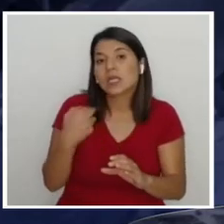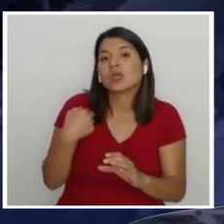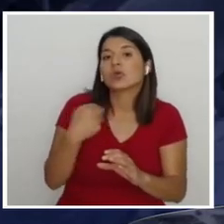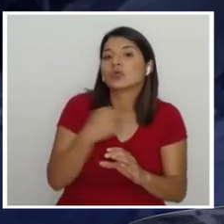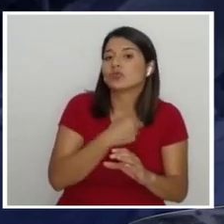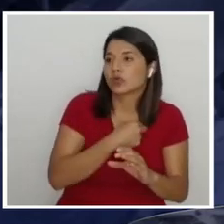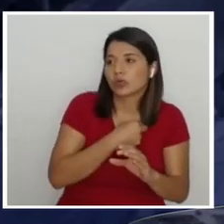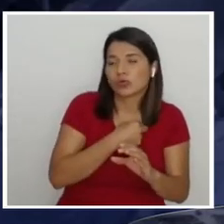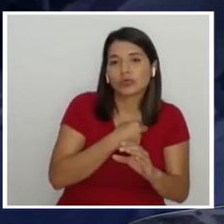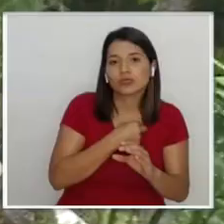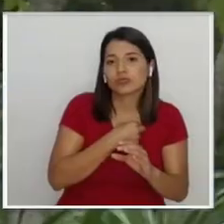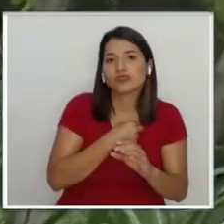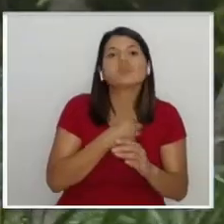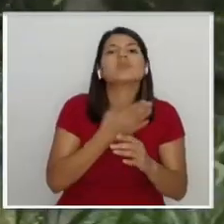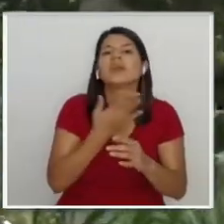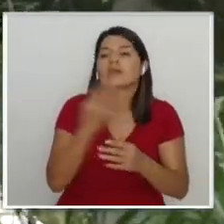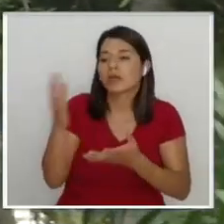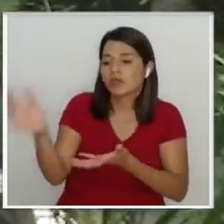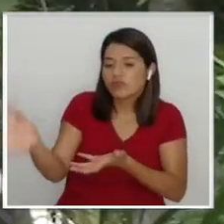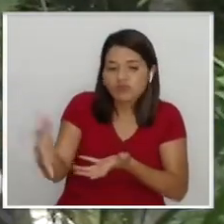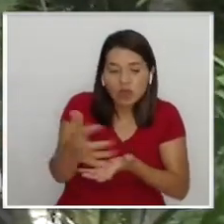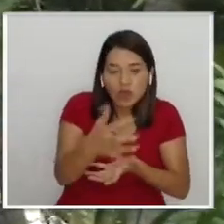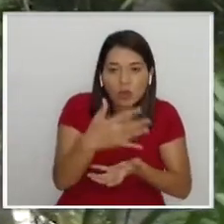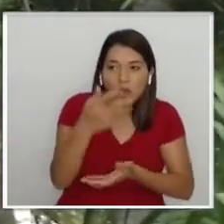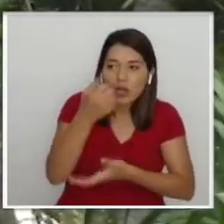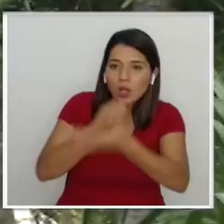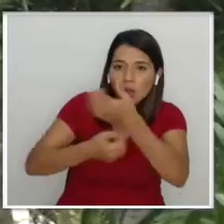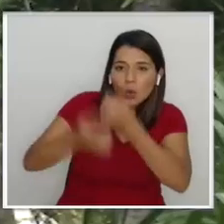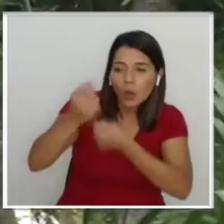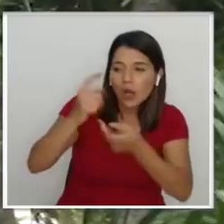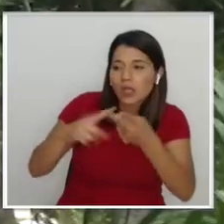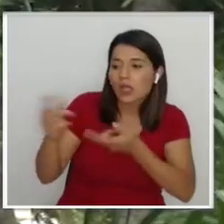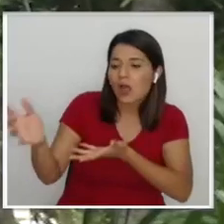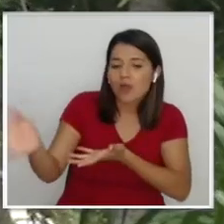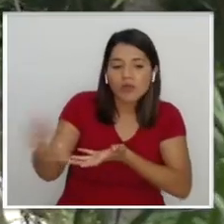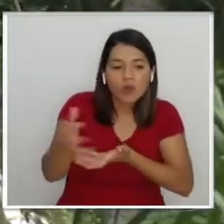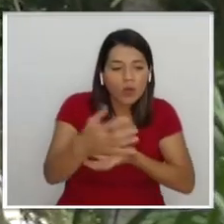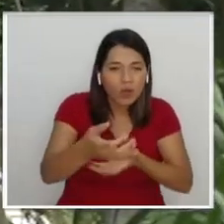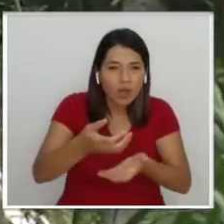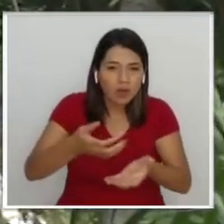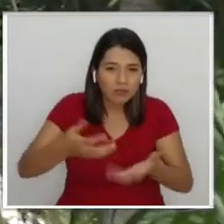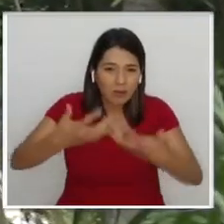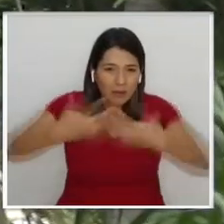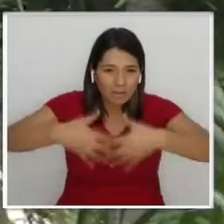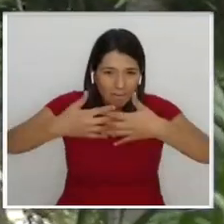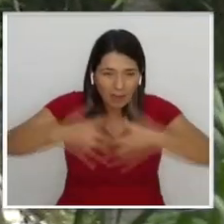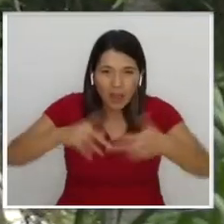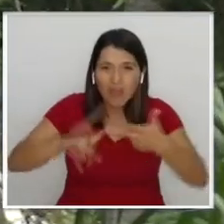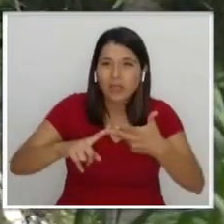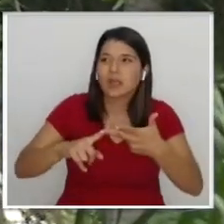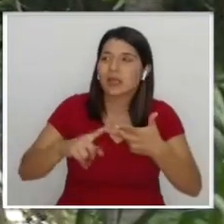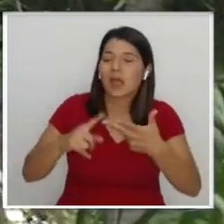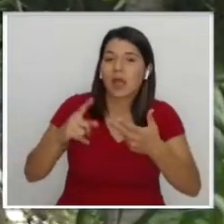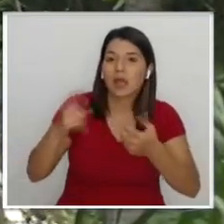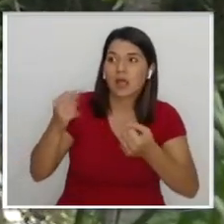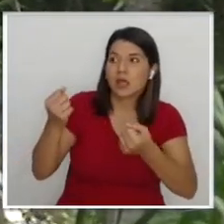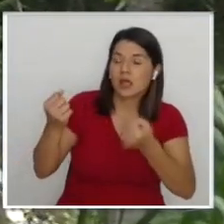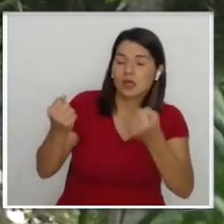equipo metálico, equipo hidráulico, los carros de rescate que habían llegado de nuestra institución,